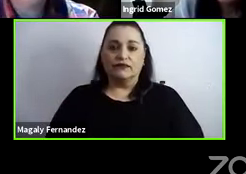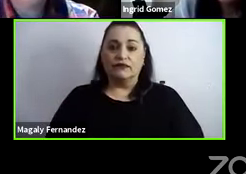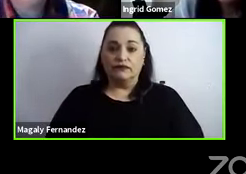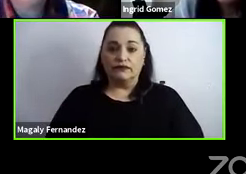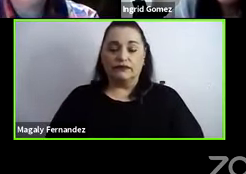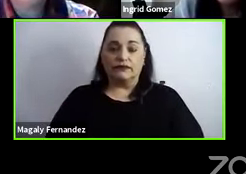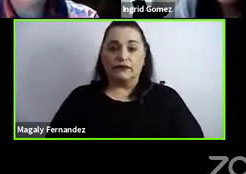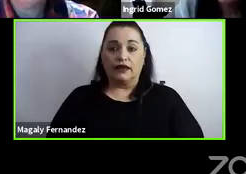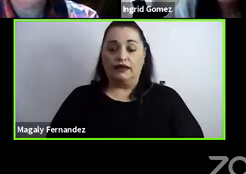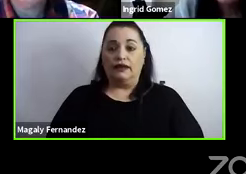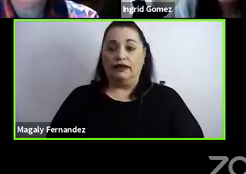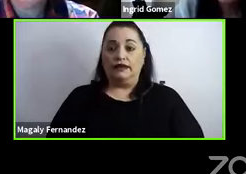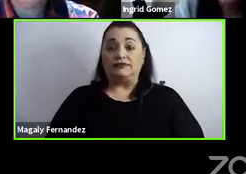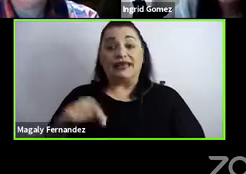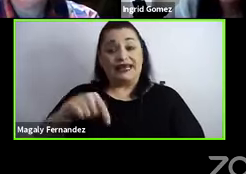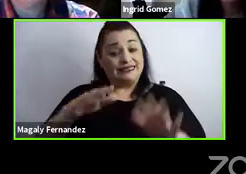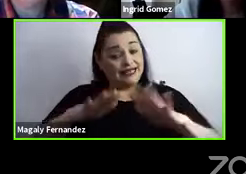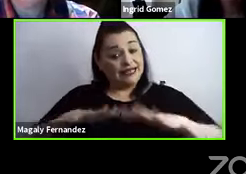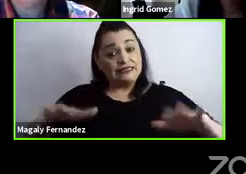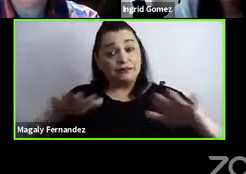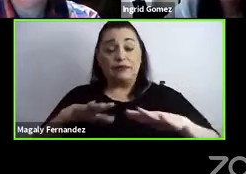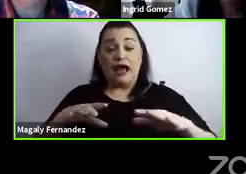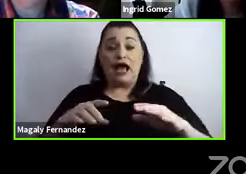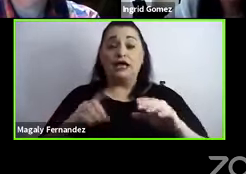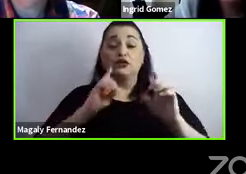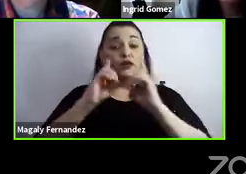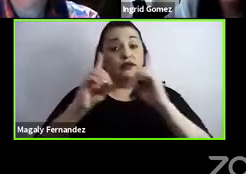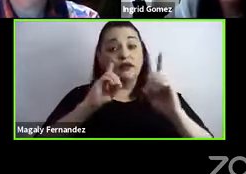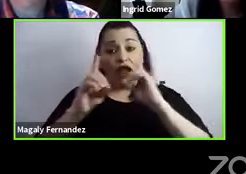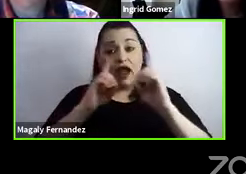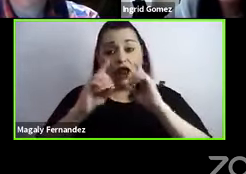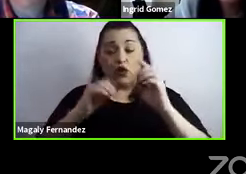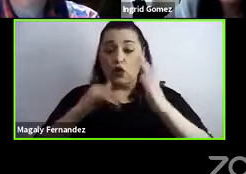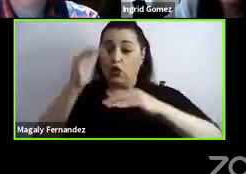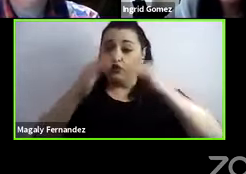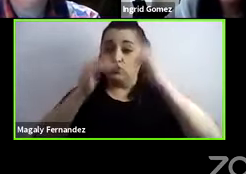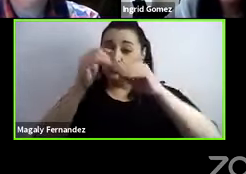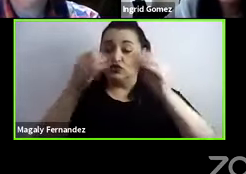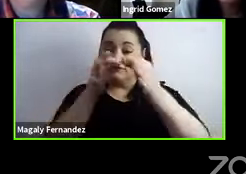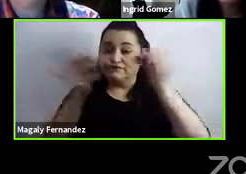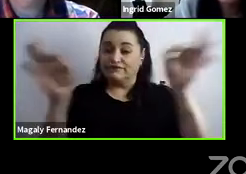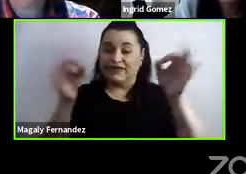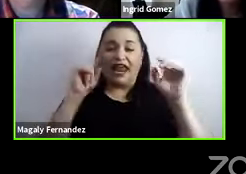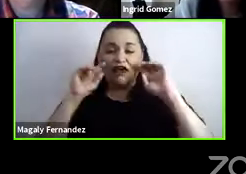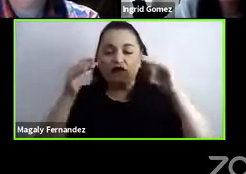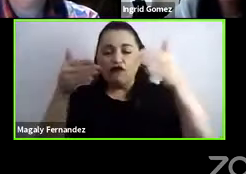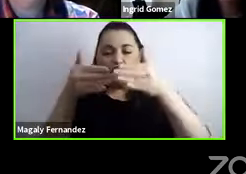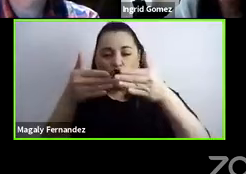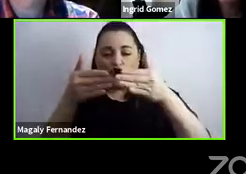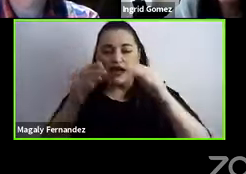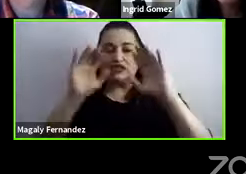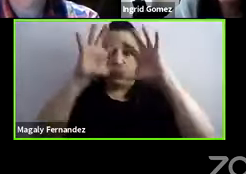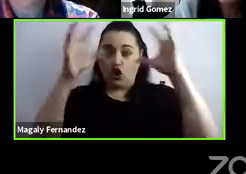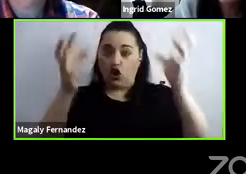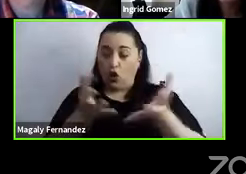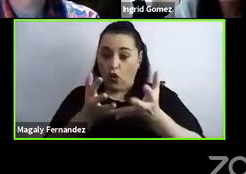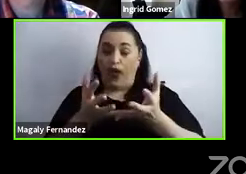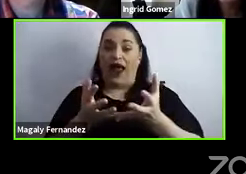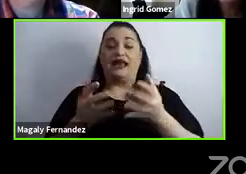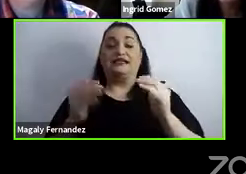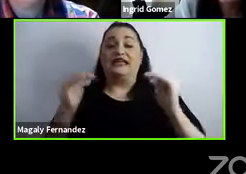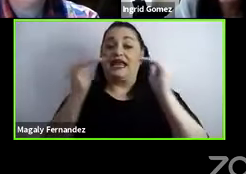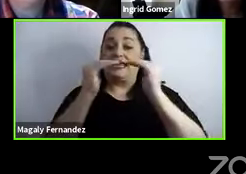En este espacio de diálogo y construcción titulado Enfoques Globales de Equidad, Sistemas de Vigilancia